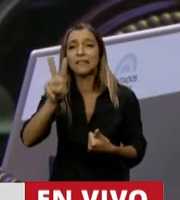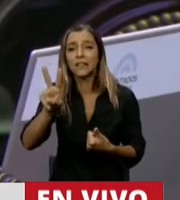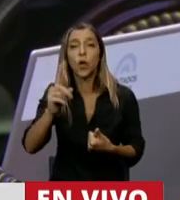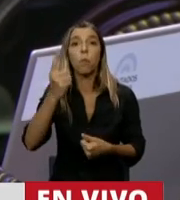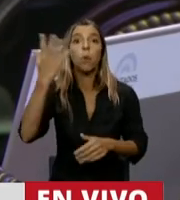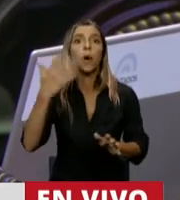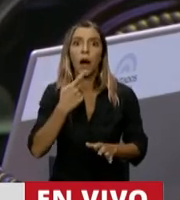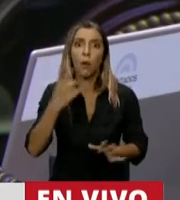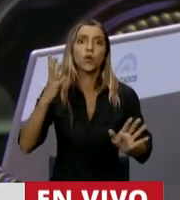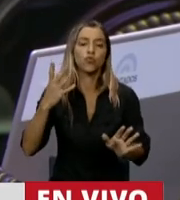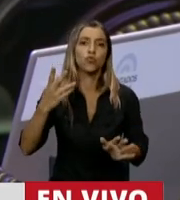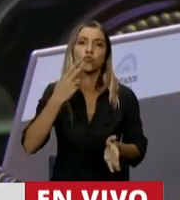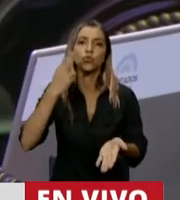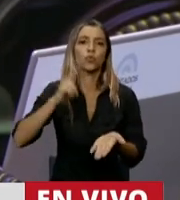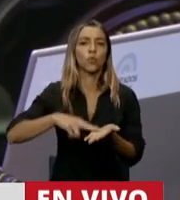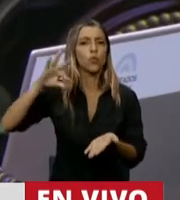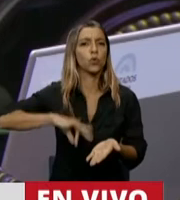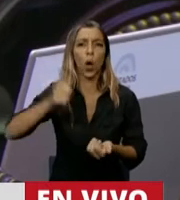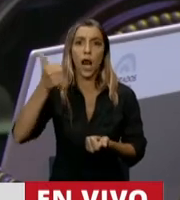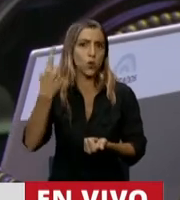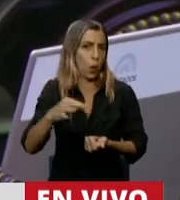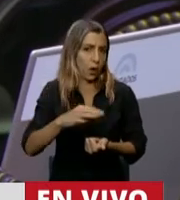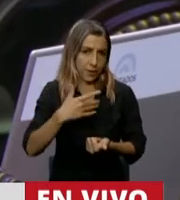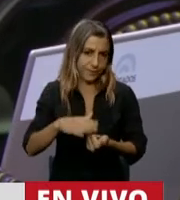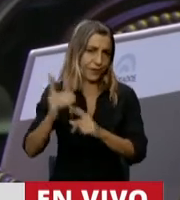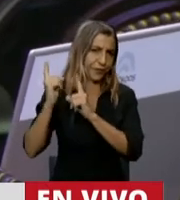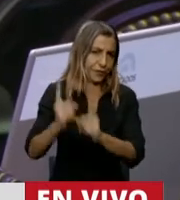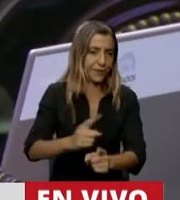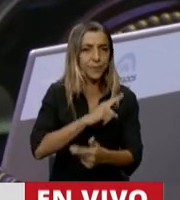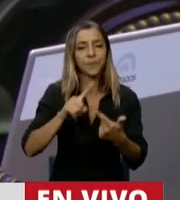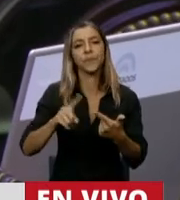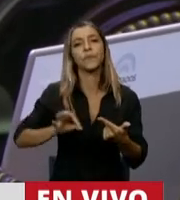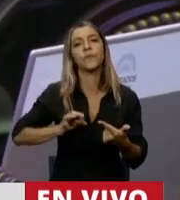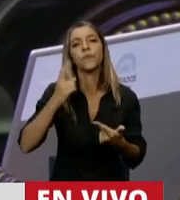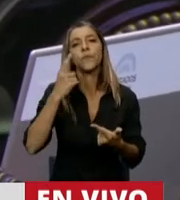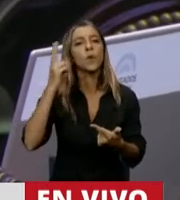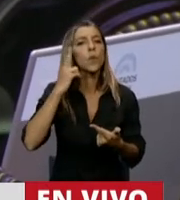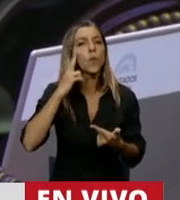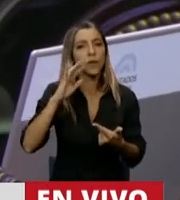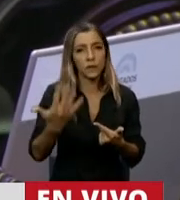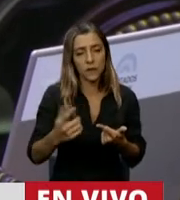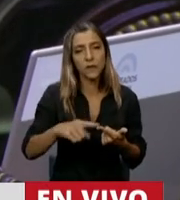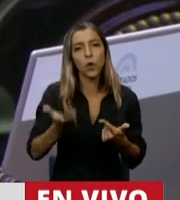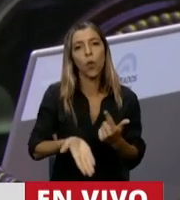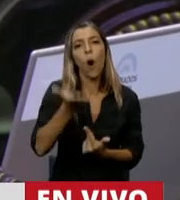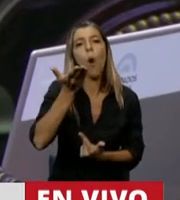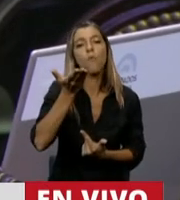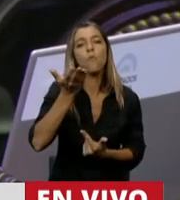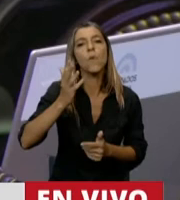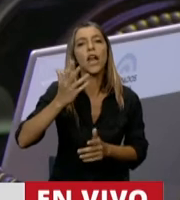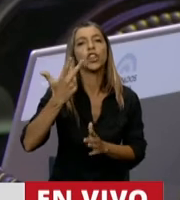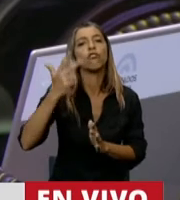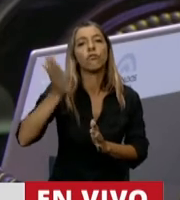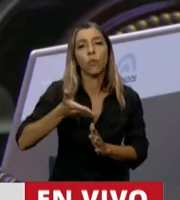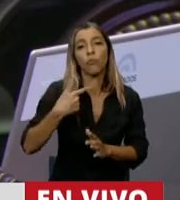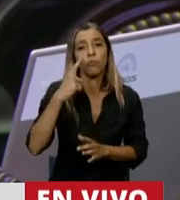instauró el impuesto a las ganancias. Tenemos el caso del año 1995, cuando se aumentó 3 puntos solo por un